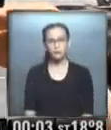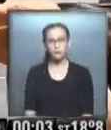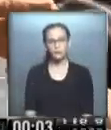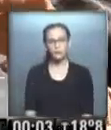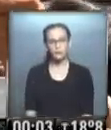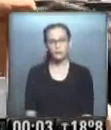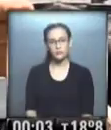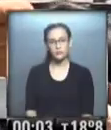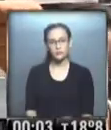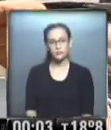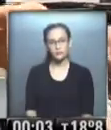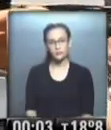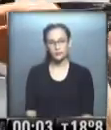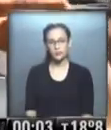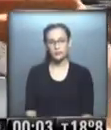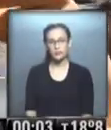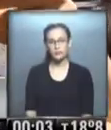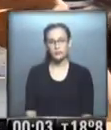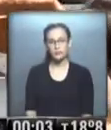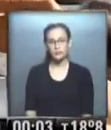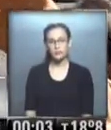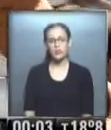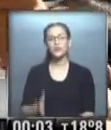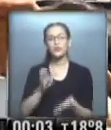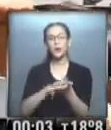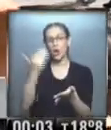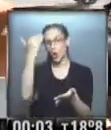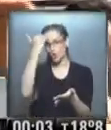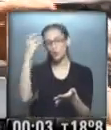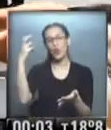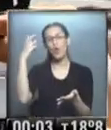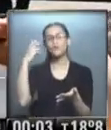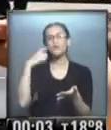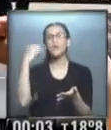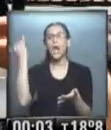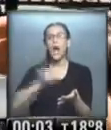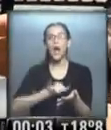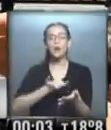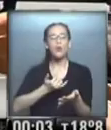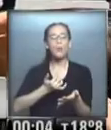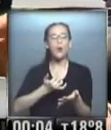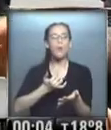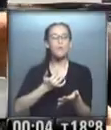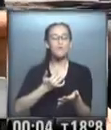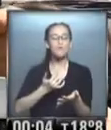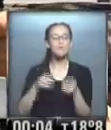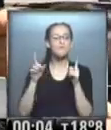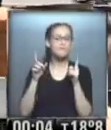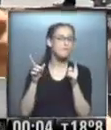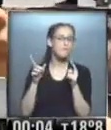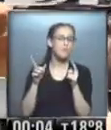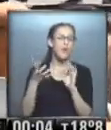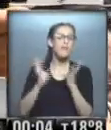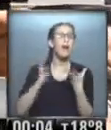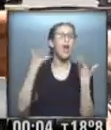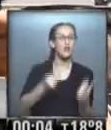mecanismos institucionales previstos y constitucionales son lo que le dan un marco para, como ha ocurrido en otras